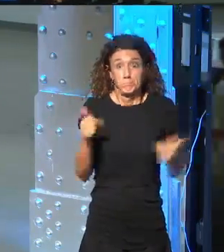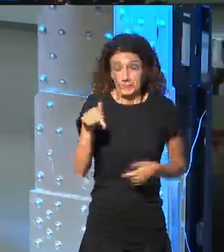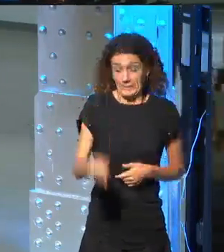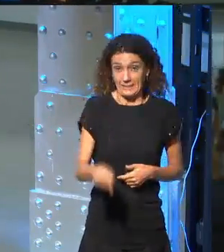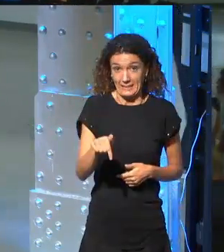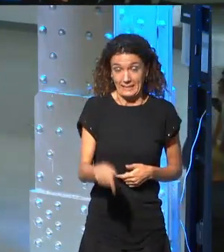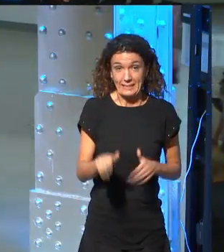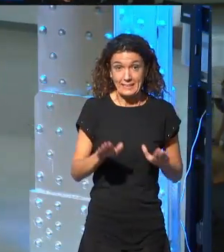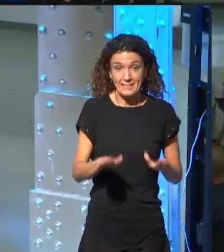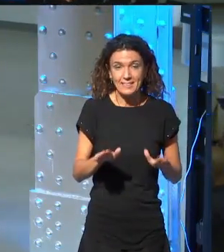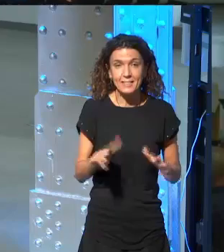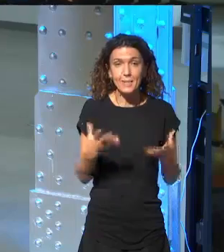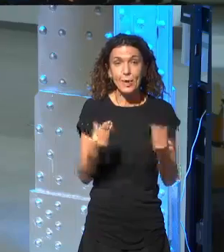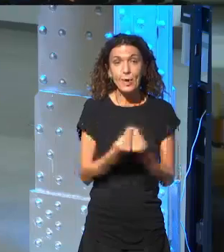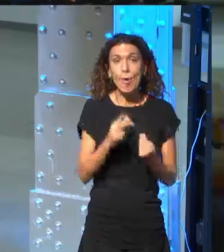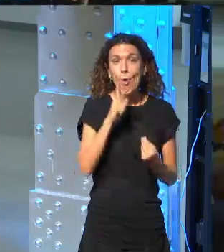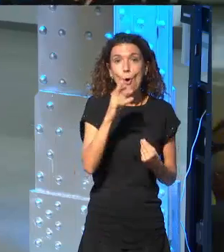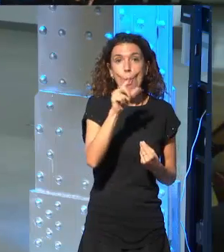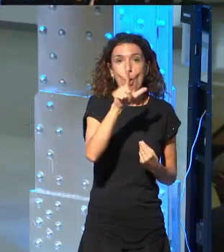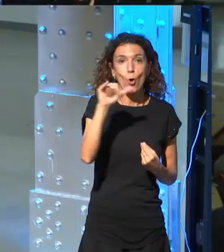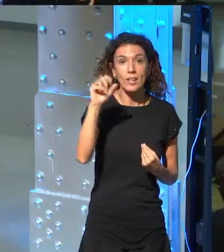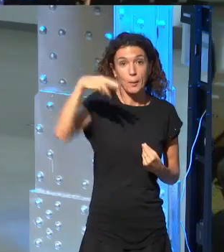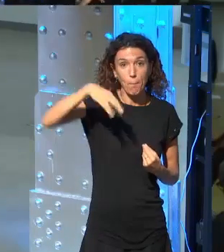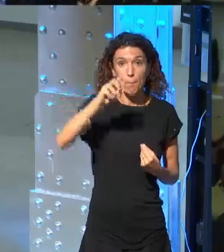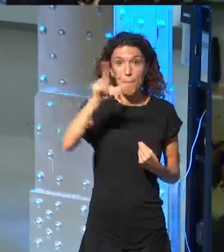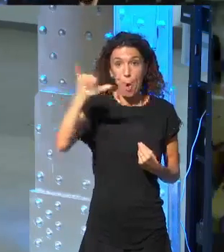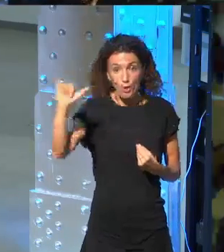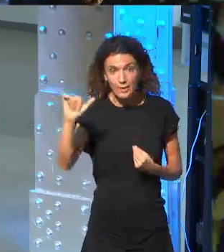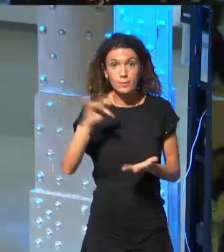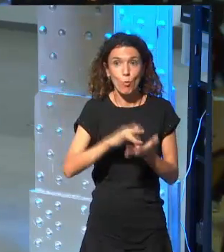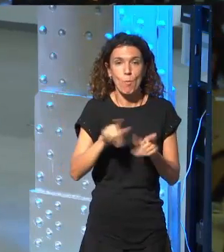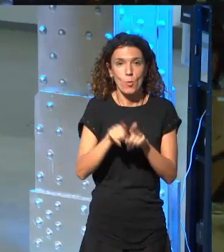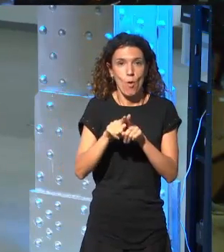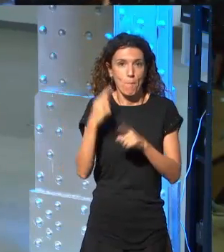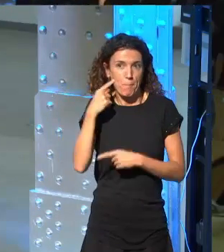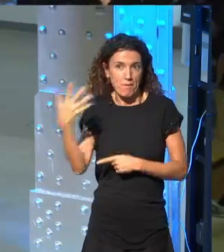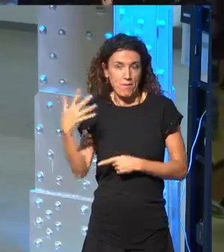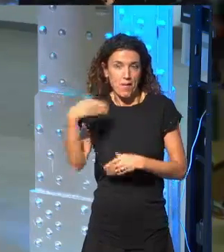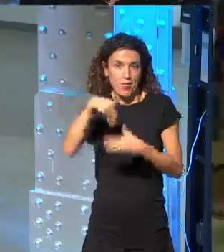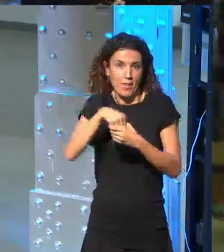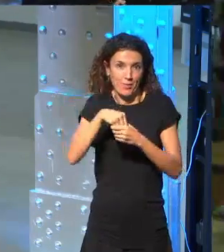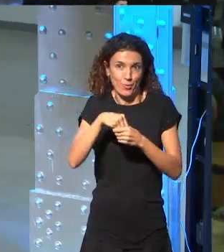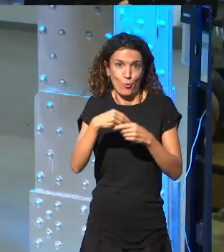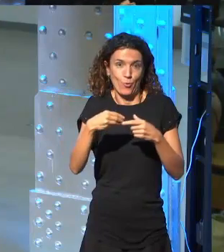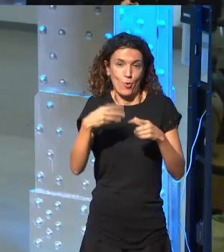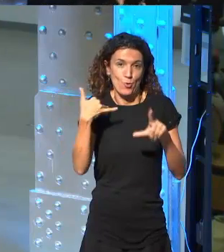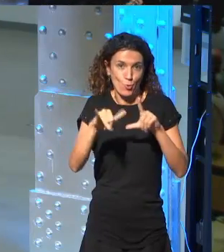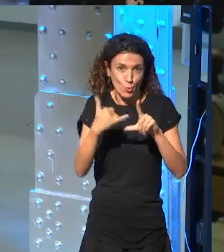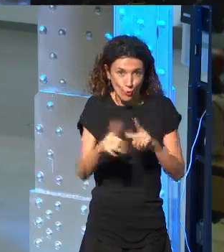aquí con Holly Molly, estrella de estrella de los tubos. Bueno,